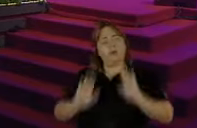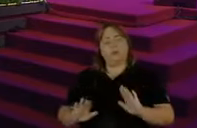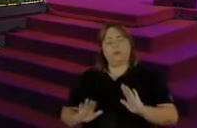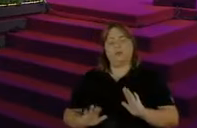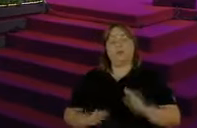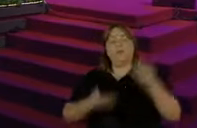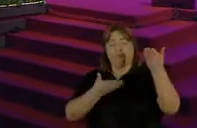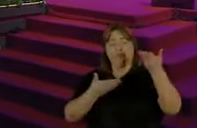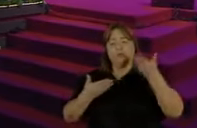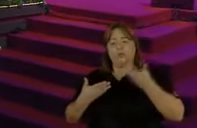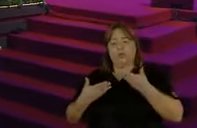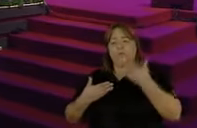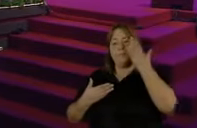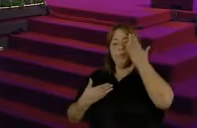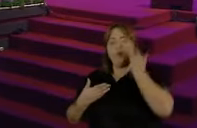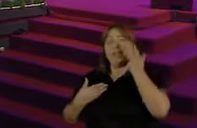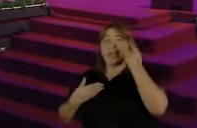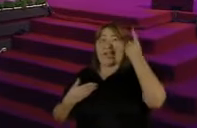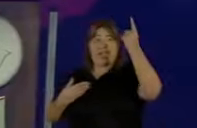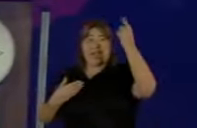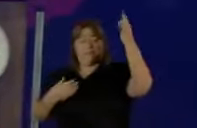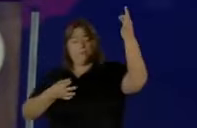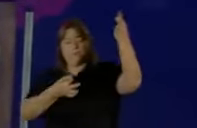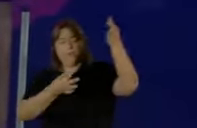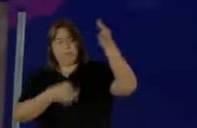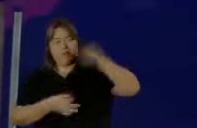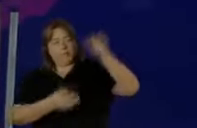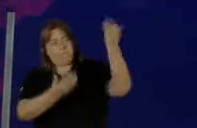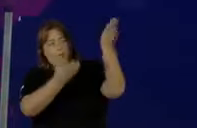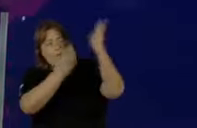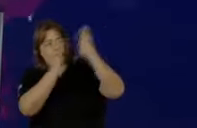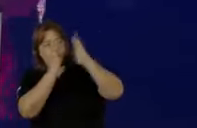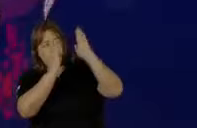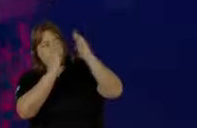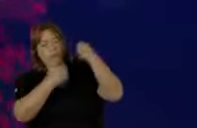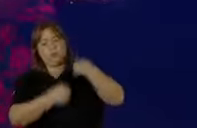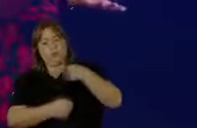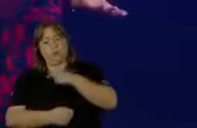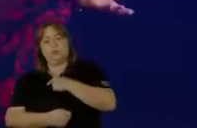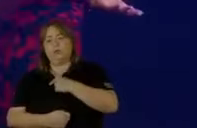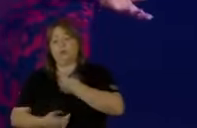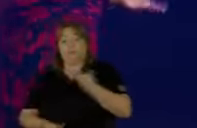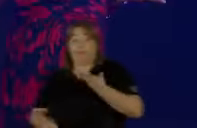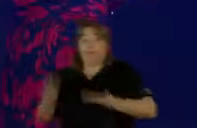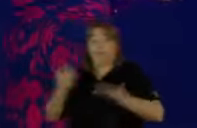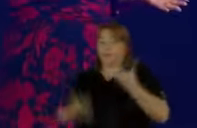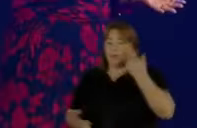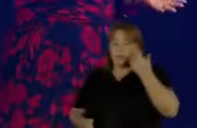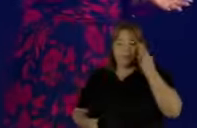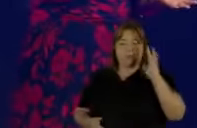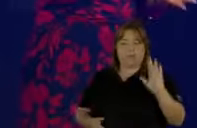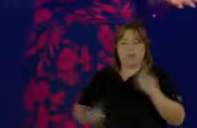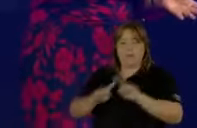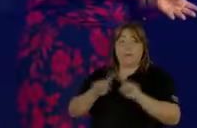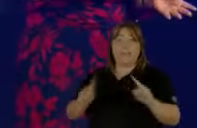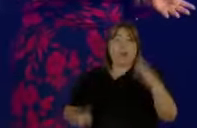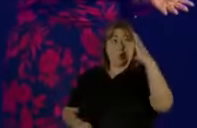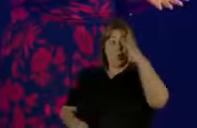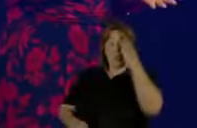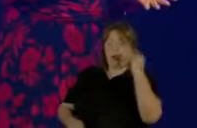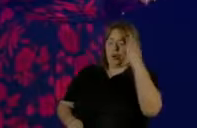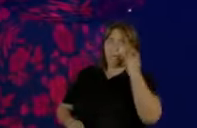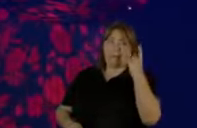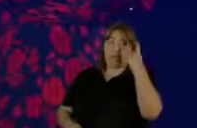nos da. Porque siempre está pendiente de nosotros. Quizás tú no te has dado cuenta, pero no se dormirá al que guarda a